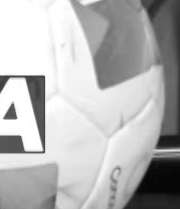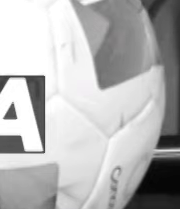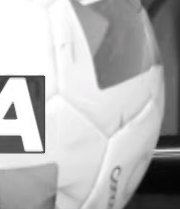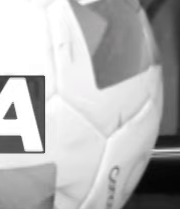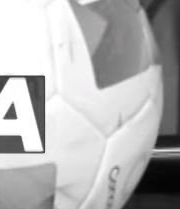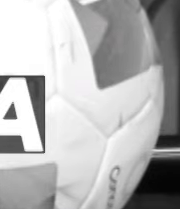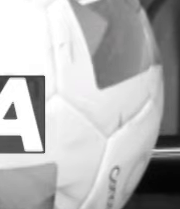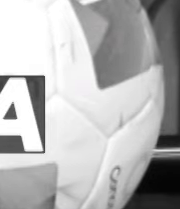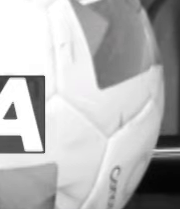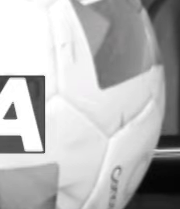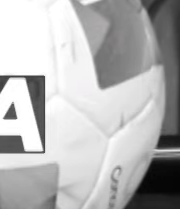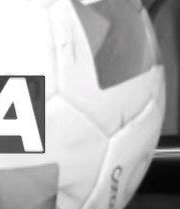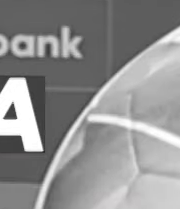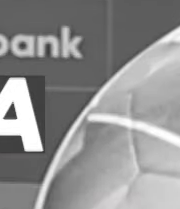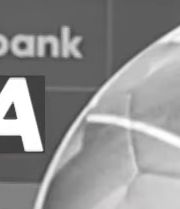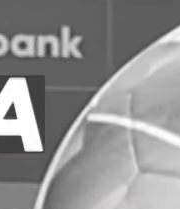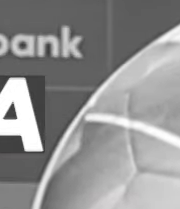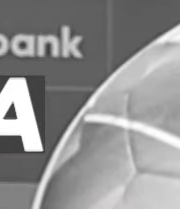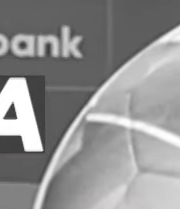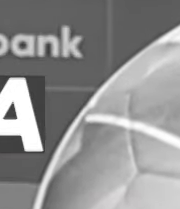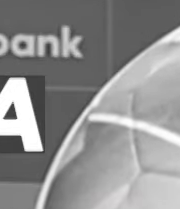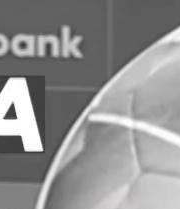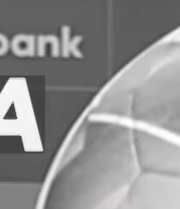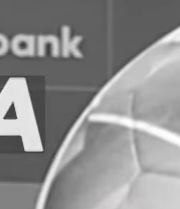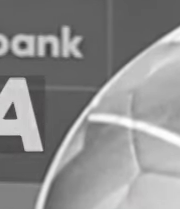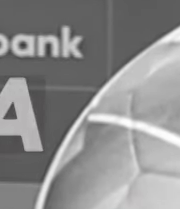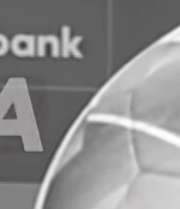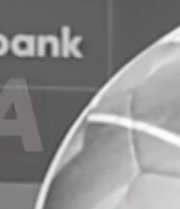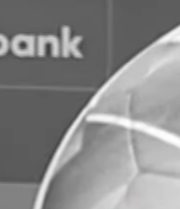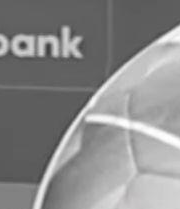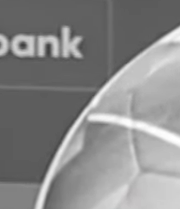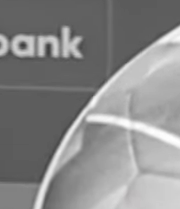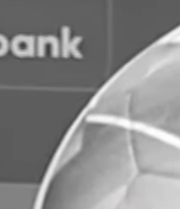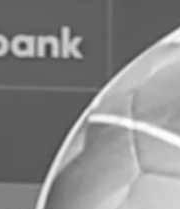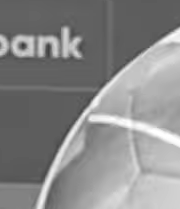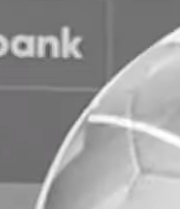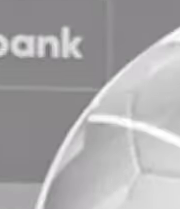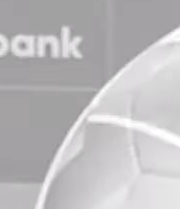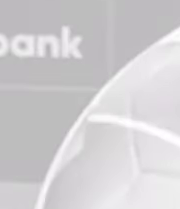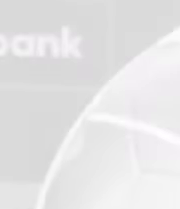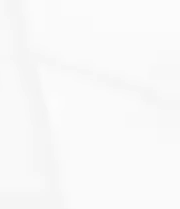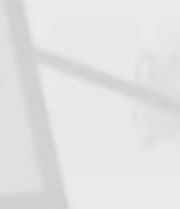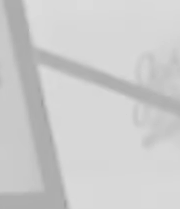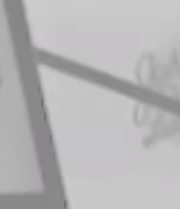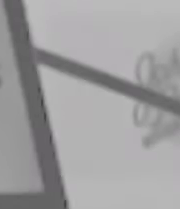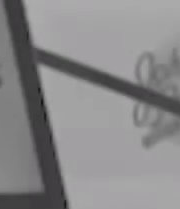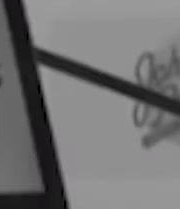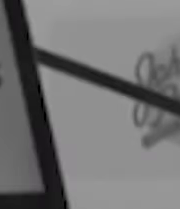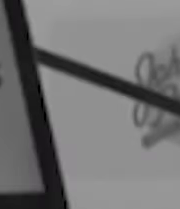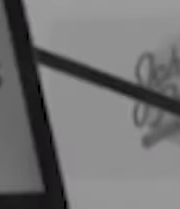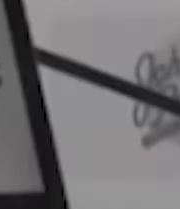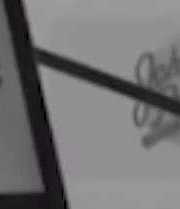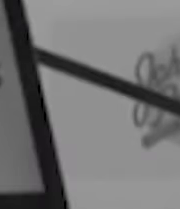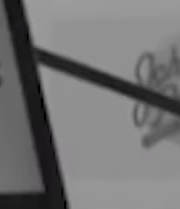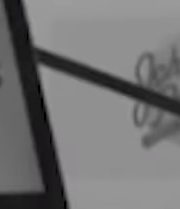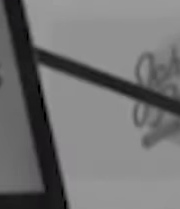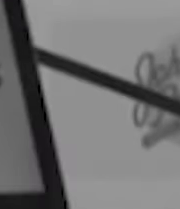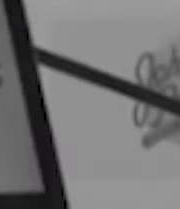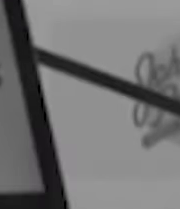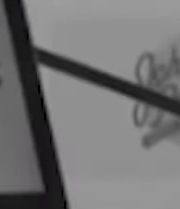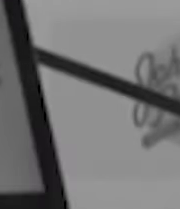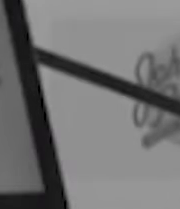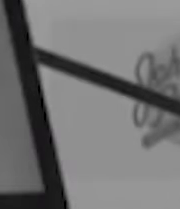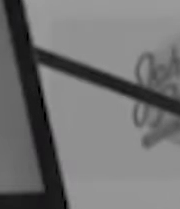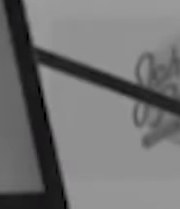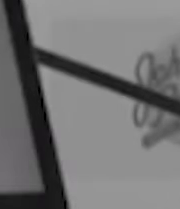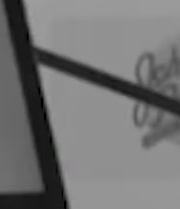darle oportunidad a otros muchachos que entraron desde el banco de suplentes y hicieron las cosas muy bien esperado porque